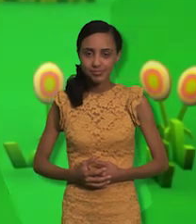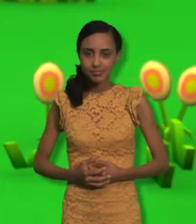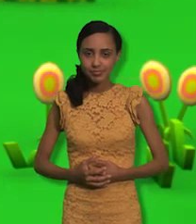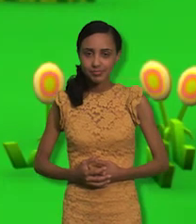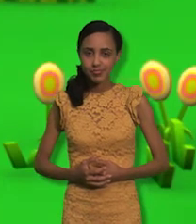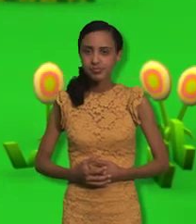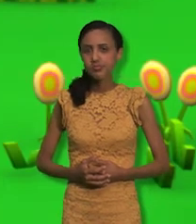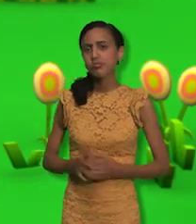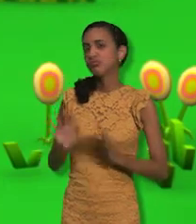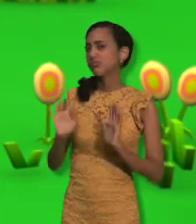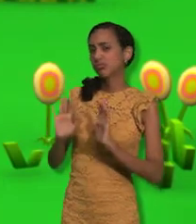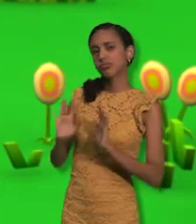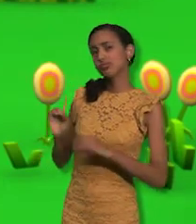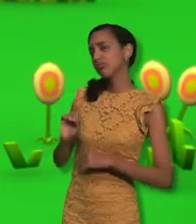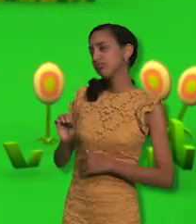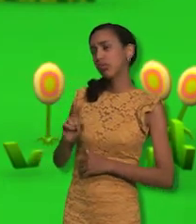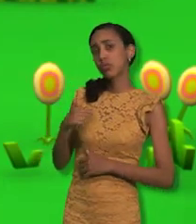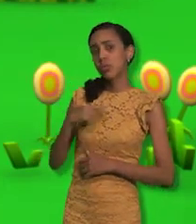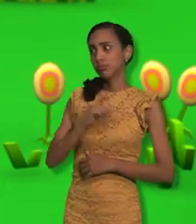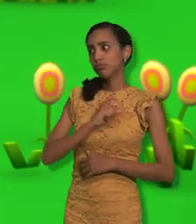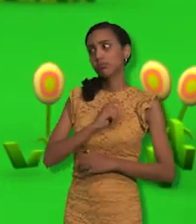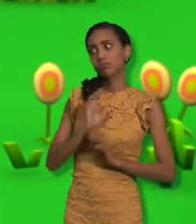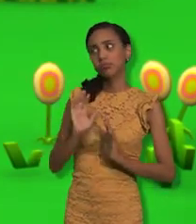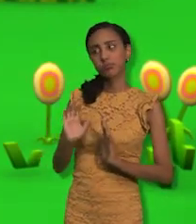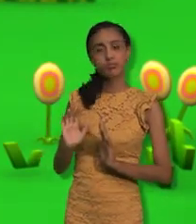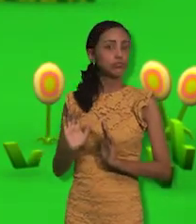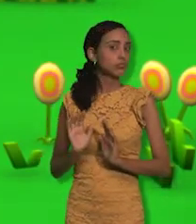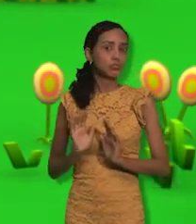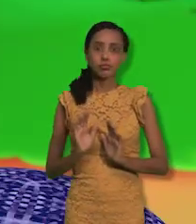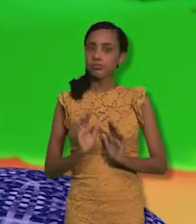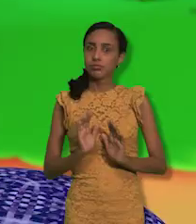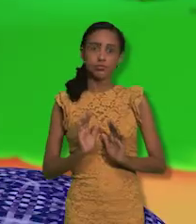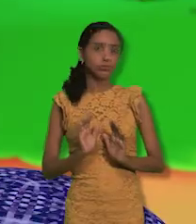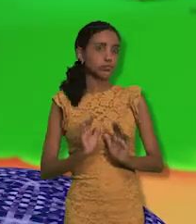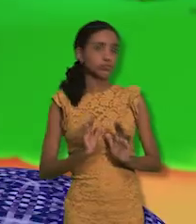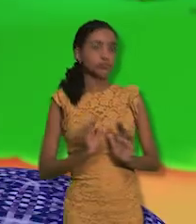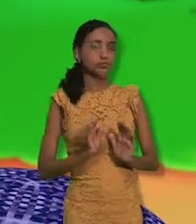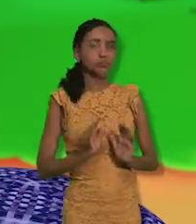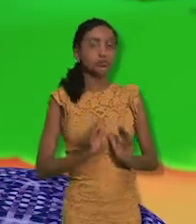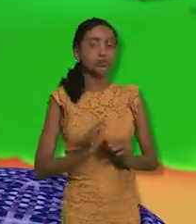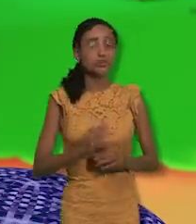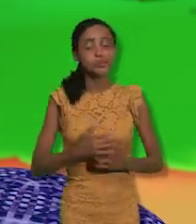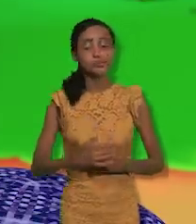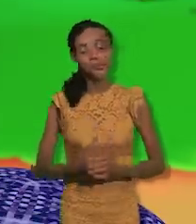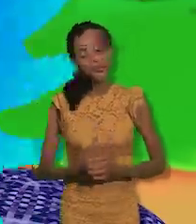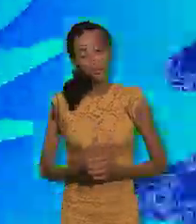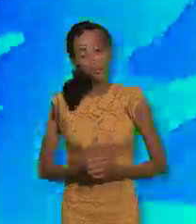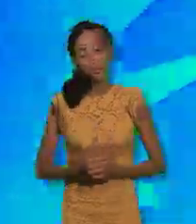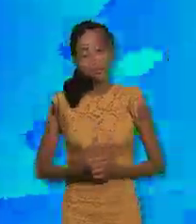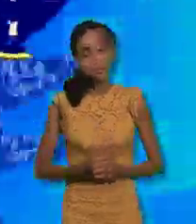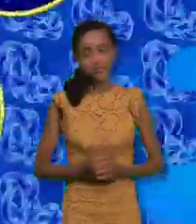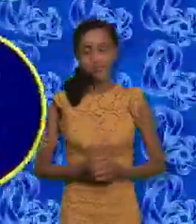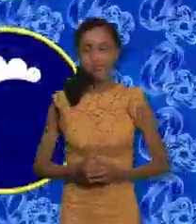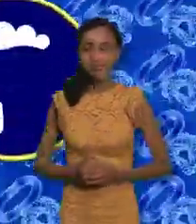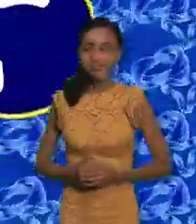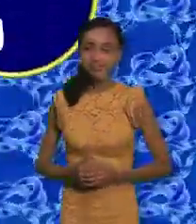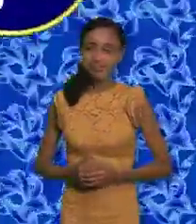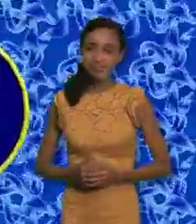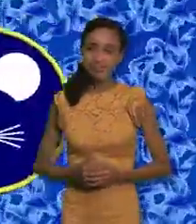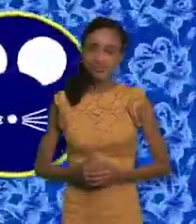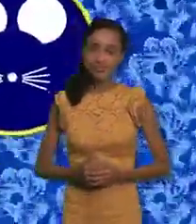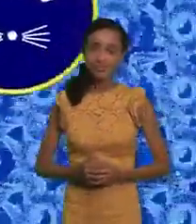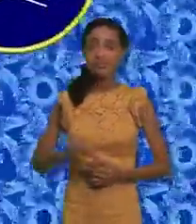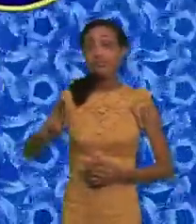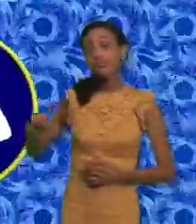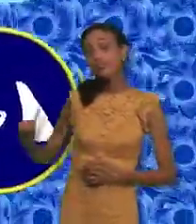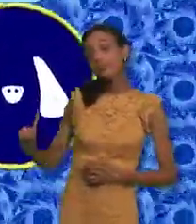Ay, no, no, que me asustarás. Bebé. Y